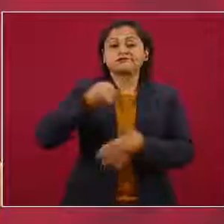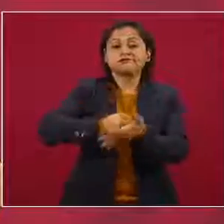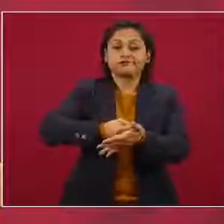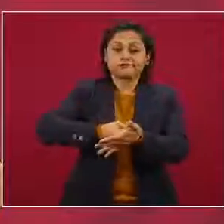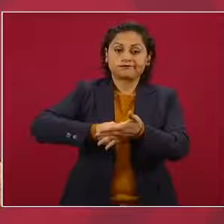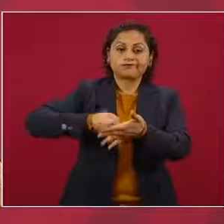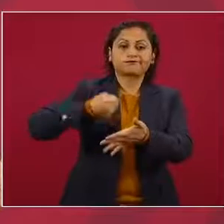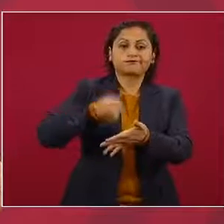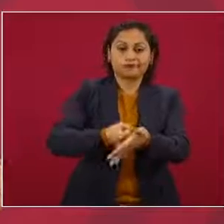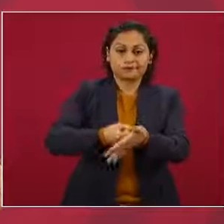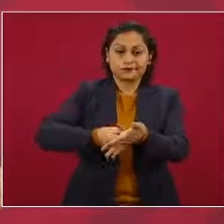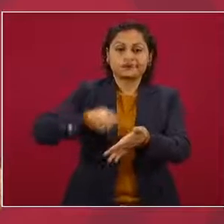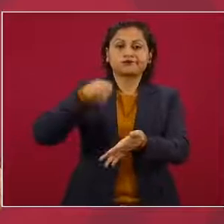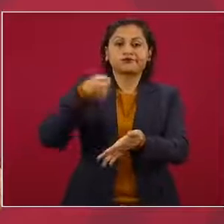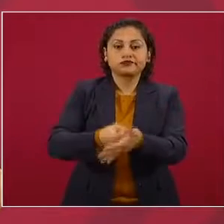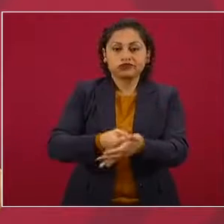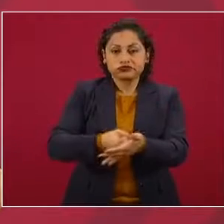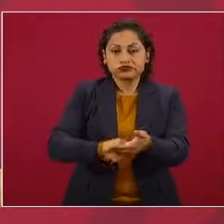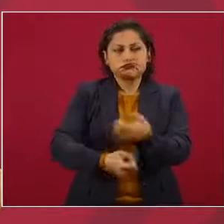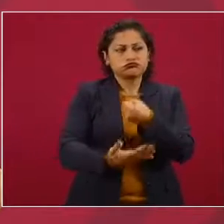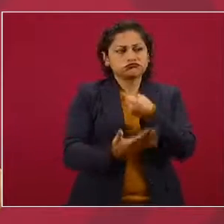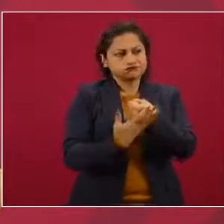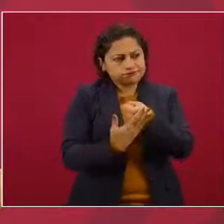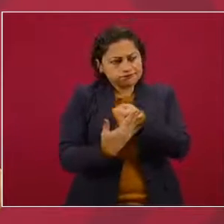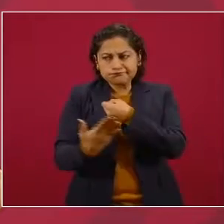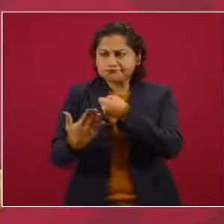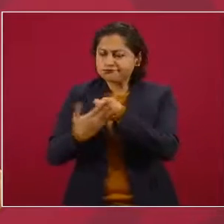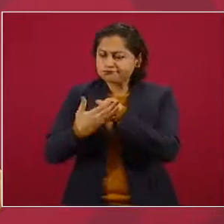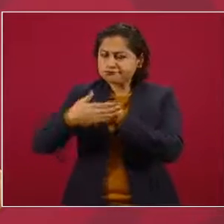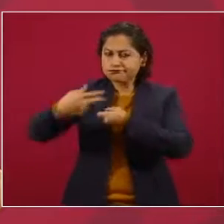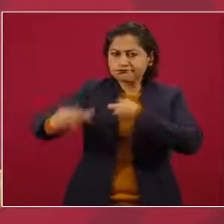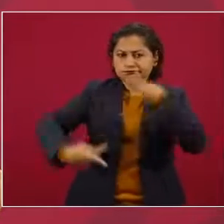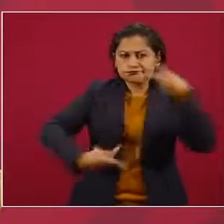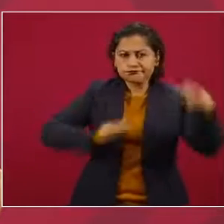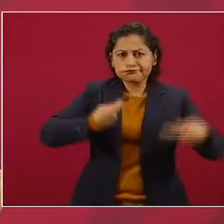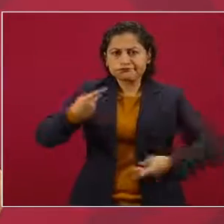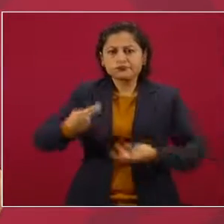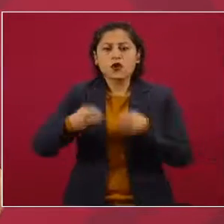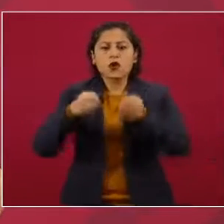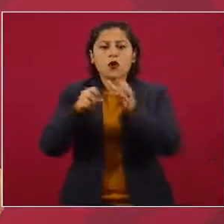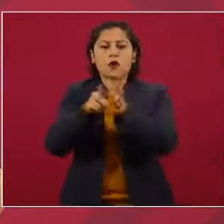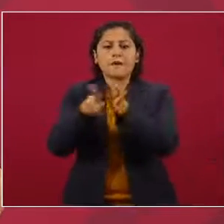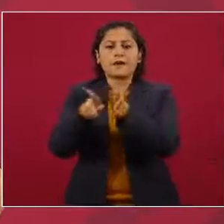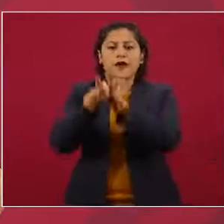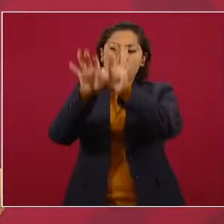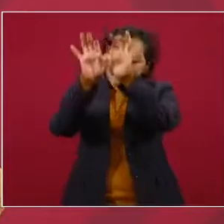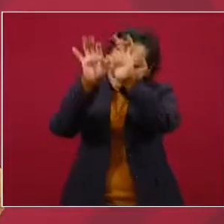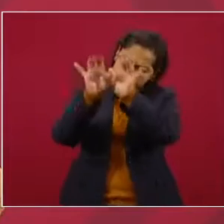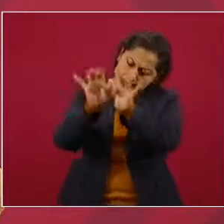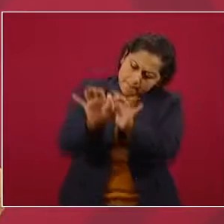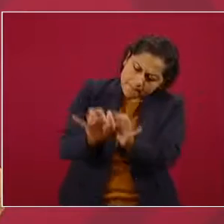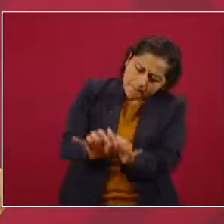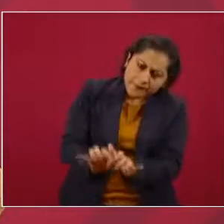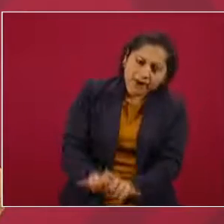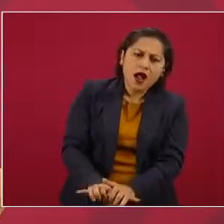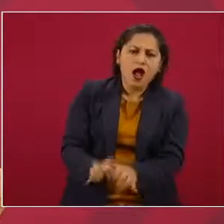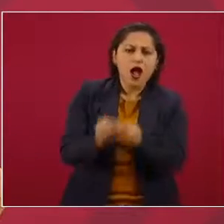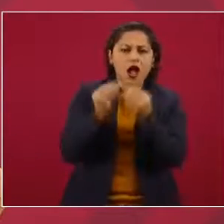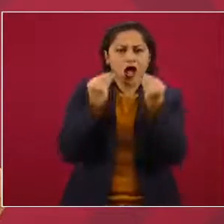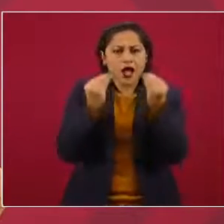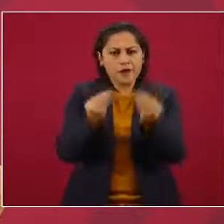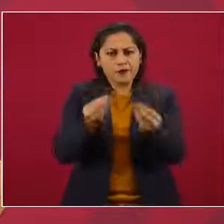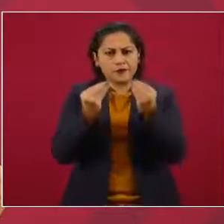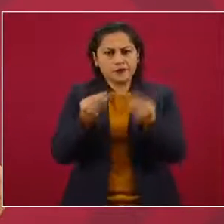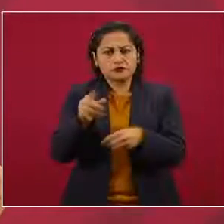nos cuestionen y nos saquen en 8 columnas en la prensa